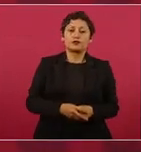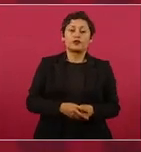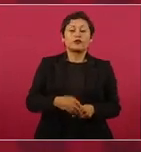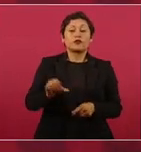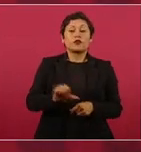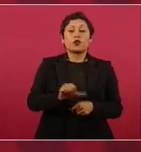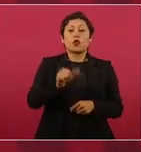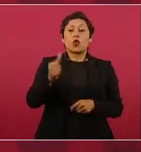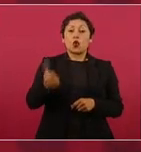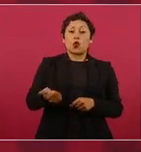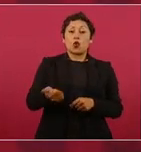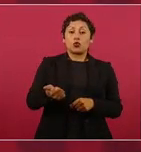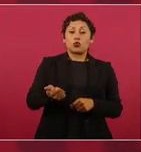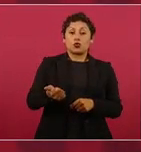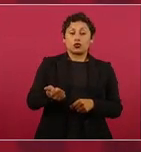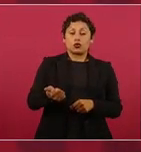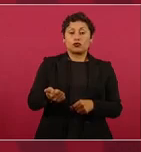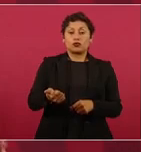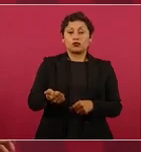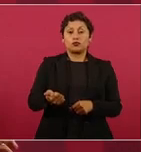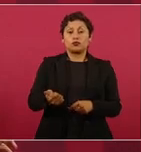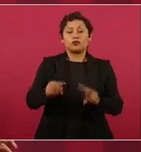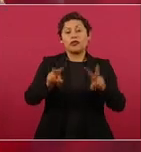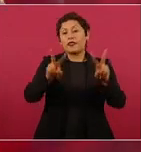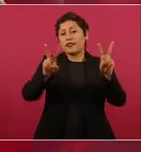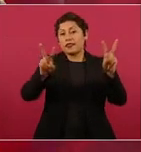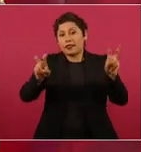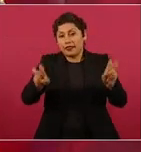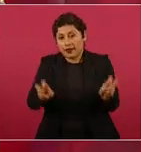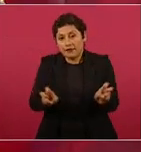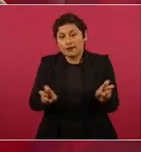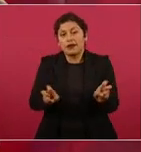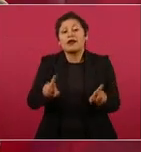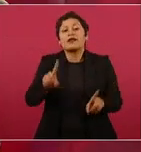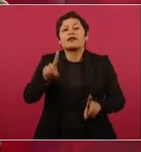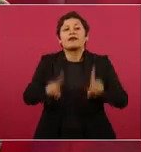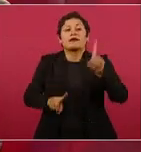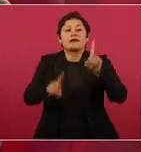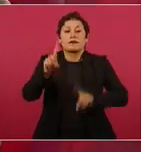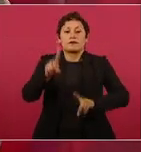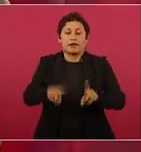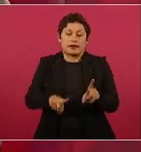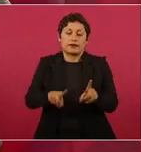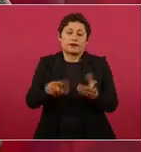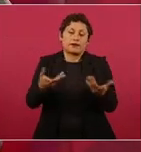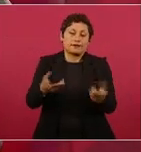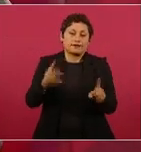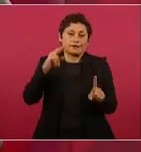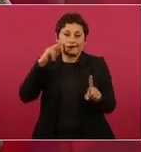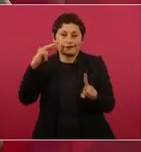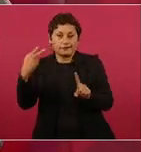tiene que ver con la apreciación, ¿no?, de cada quien.